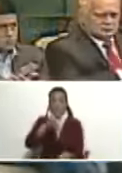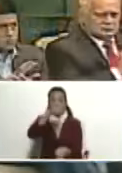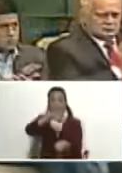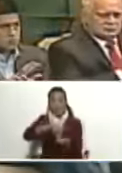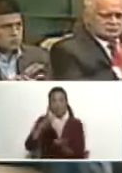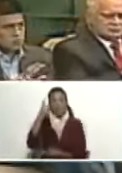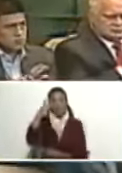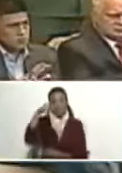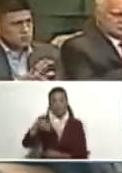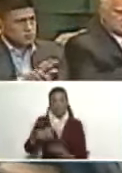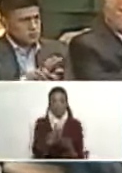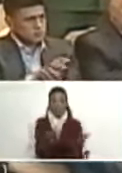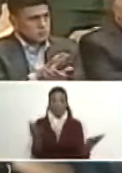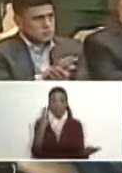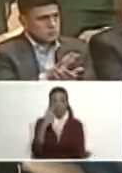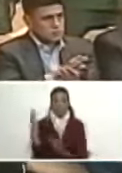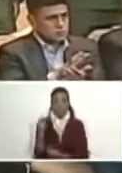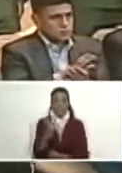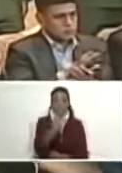presentes,